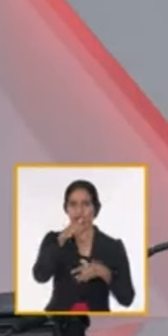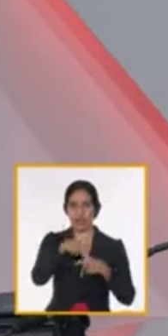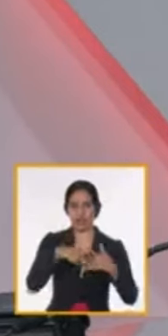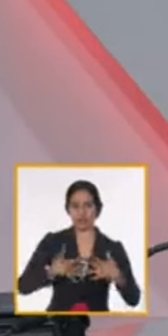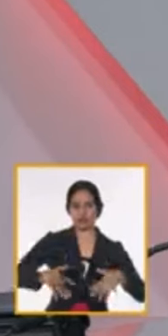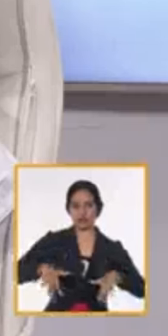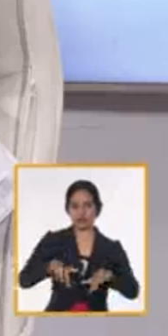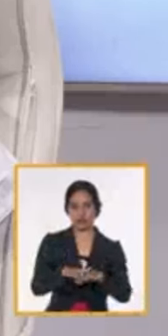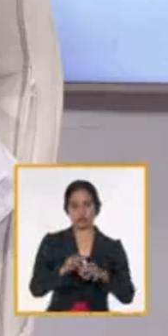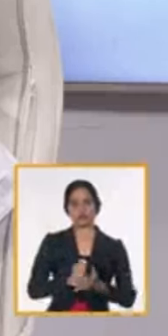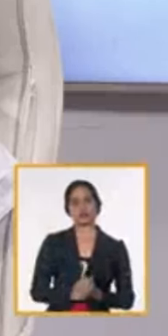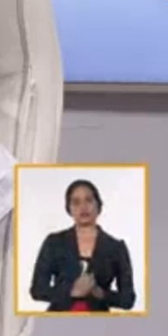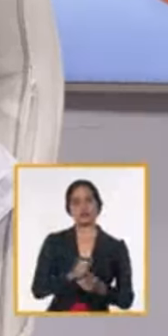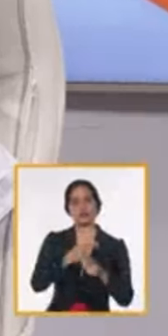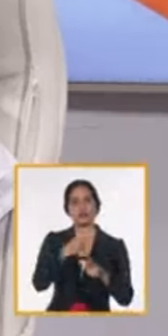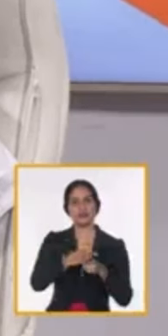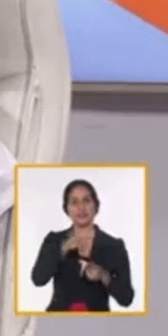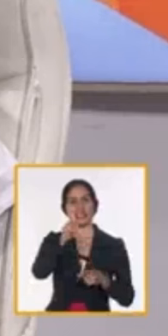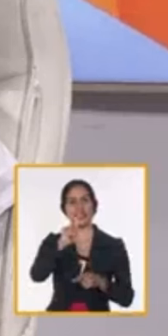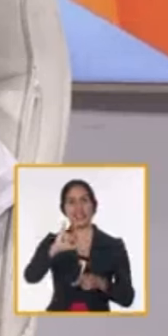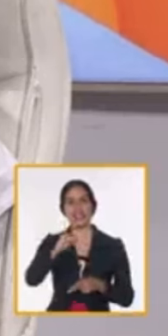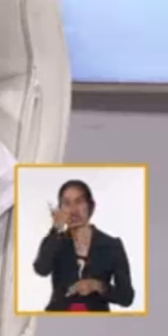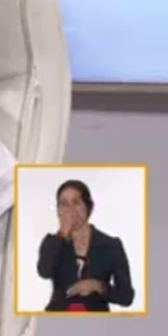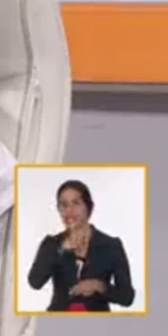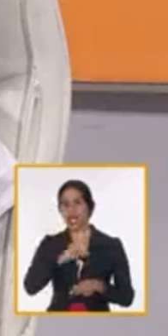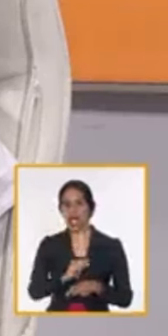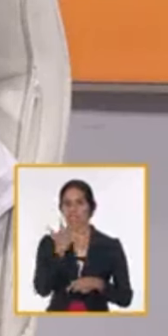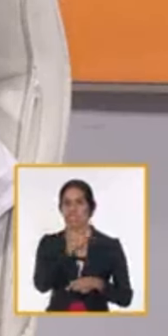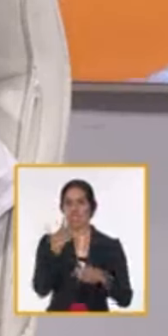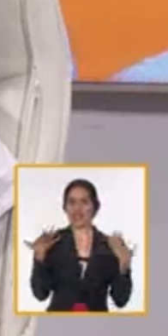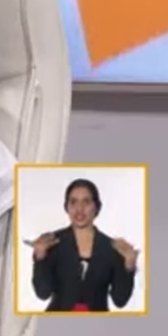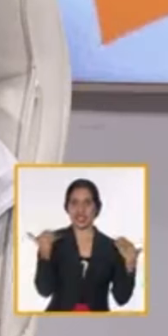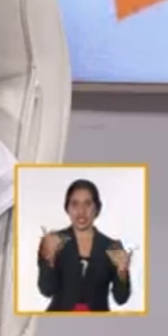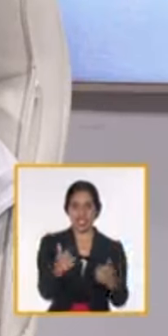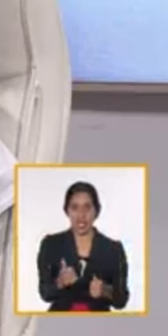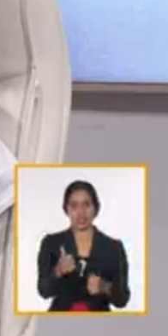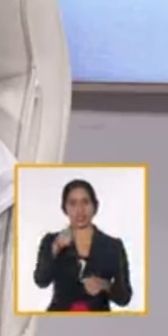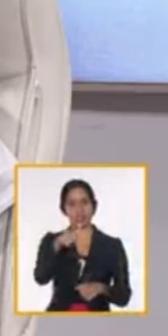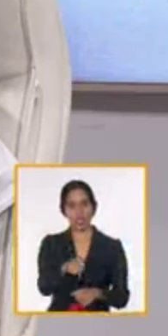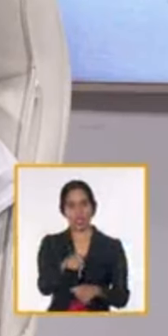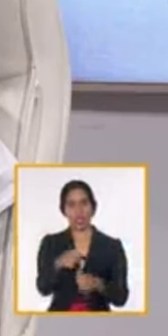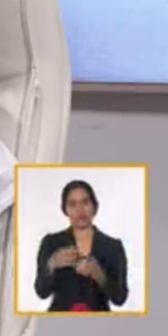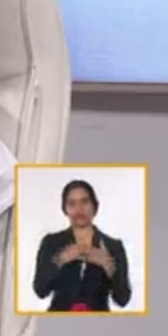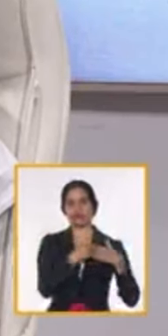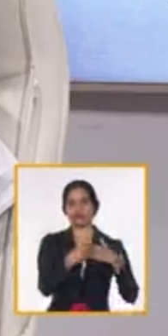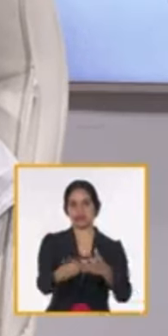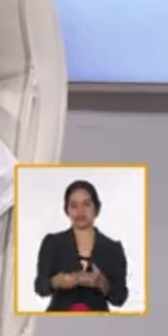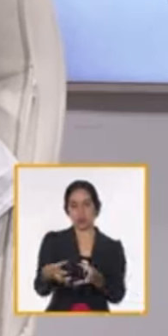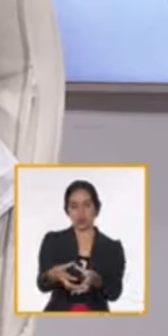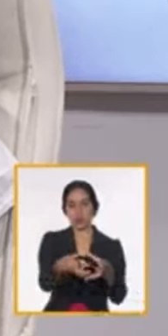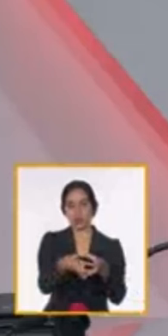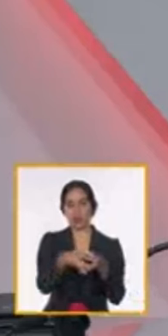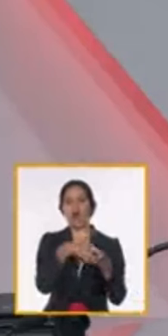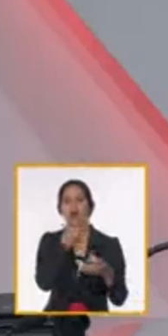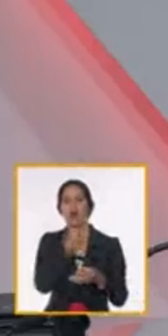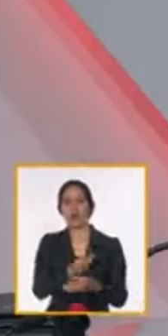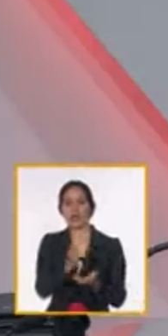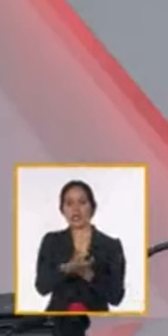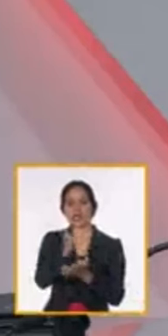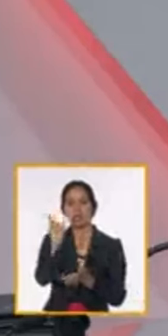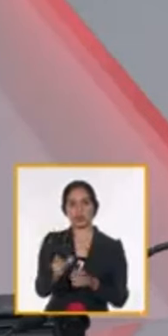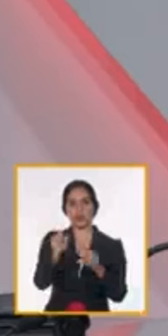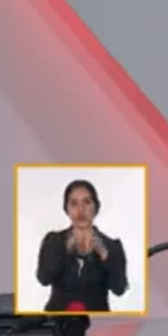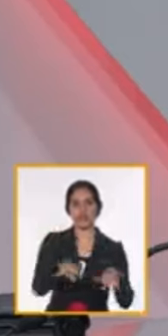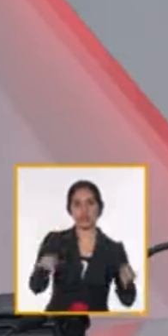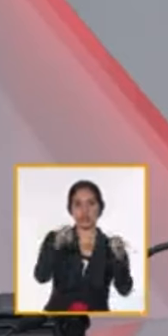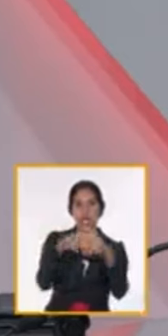a Lia Kayali, dirigente del Palestinian Youth Movement, Movimiento Juvenil Palestino de los Estados Unidos. Ella vive en